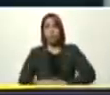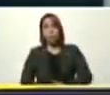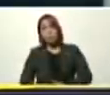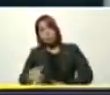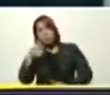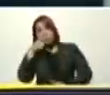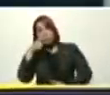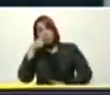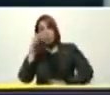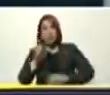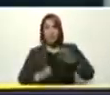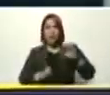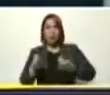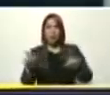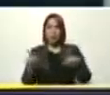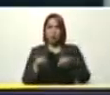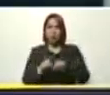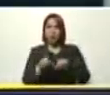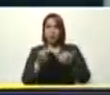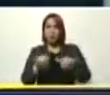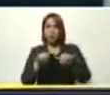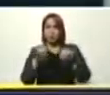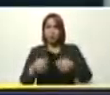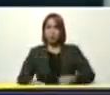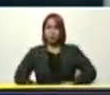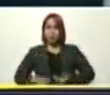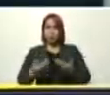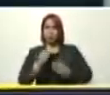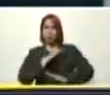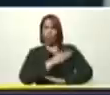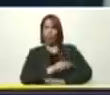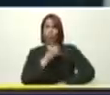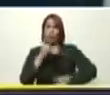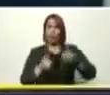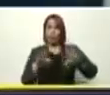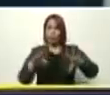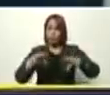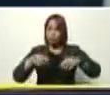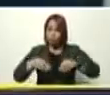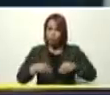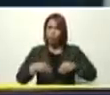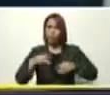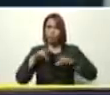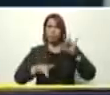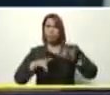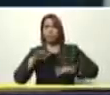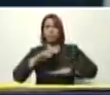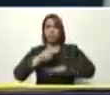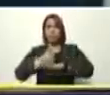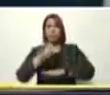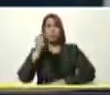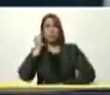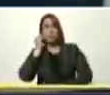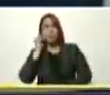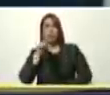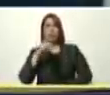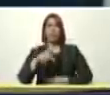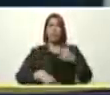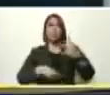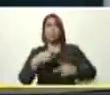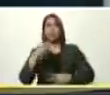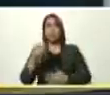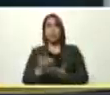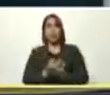Supervisar, así como se le entrega poder a alguien para que asuma una secretaría para la producción